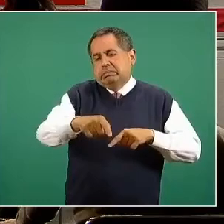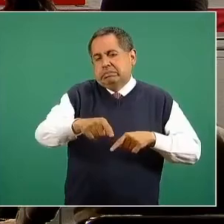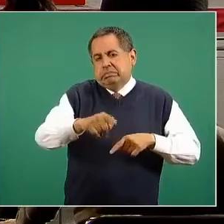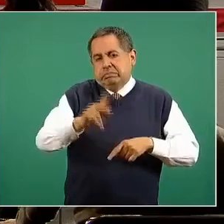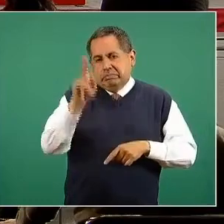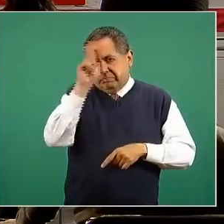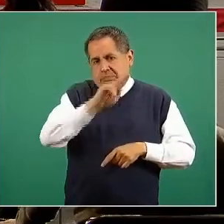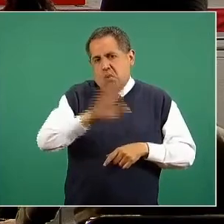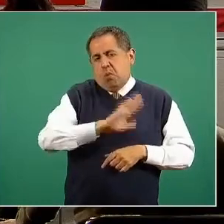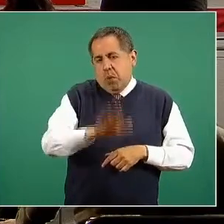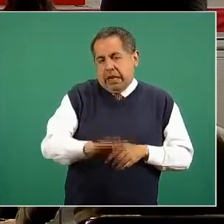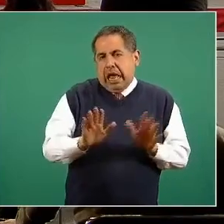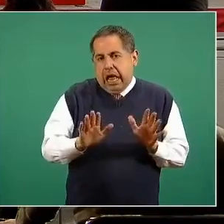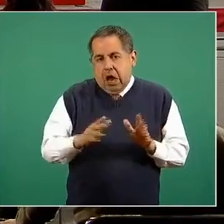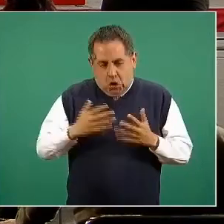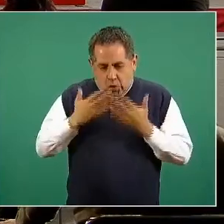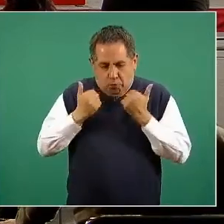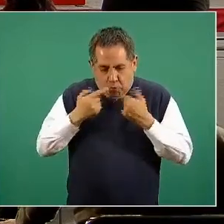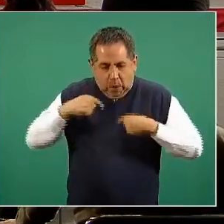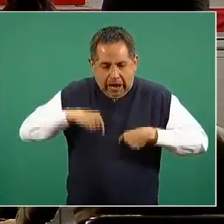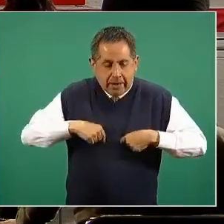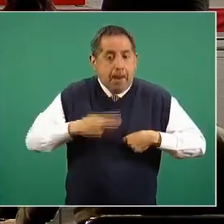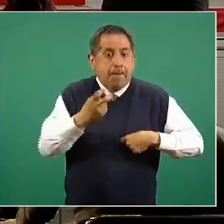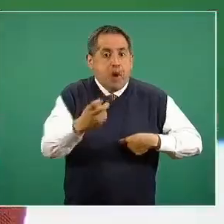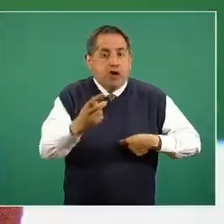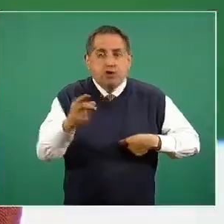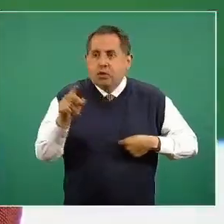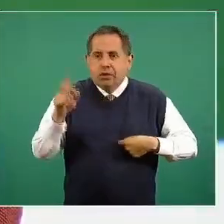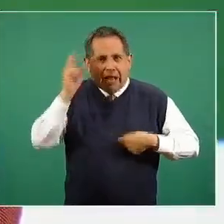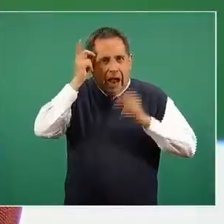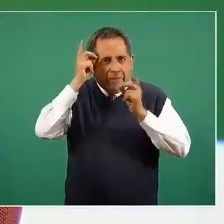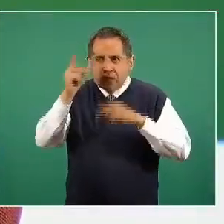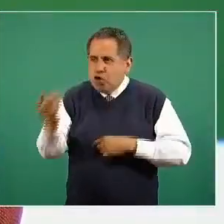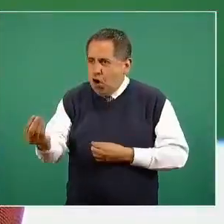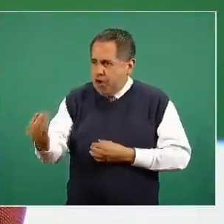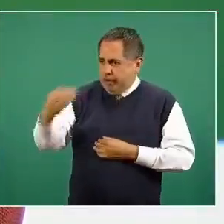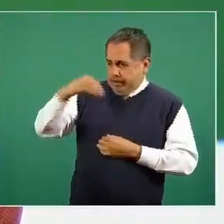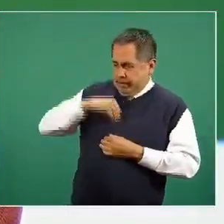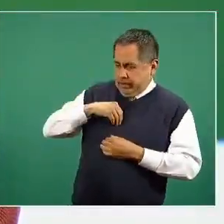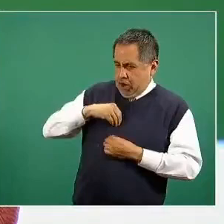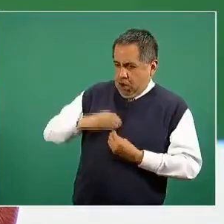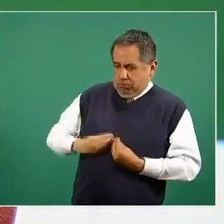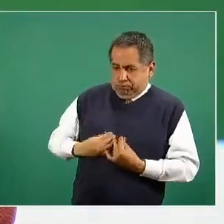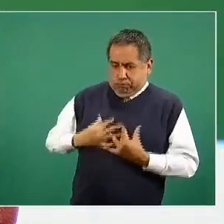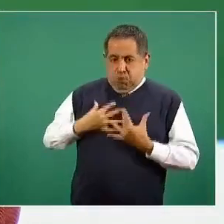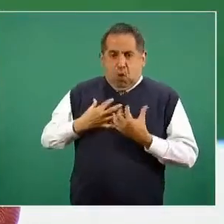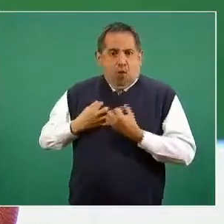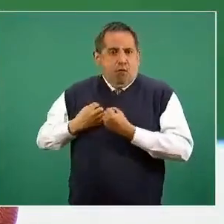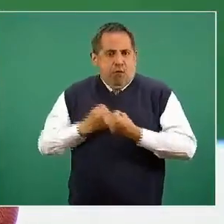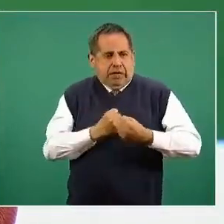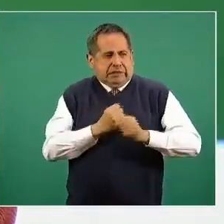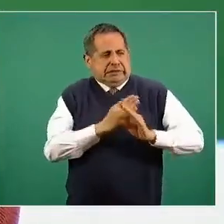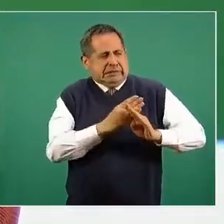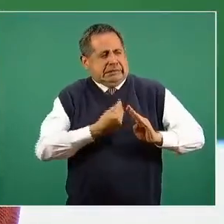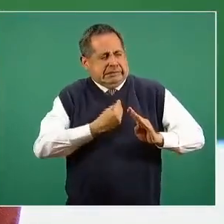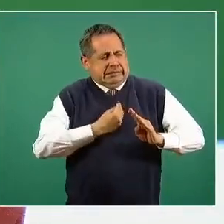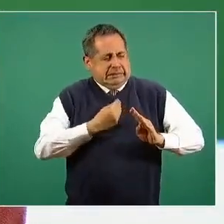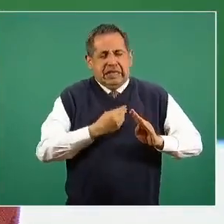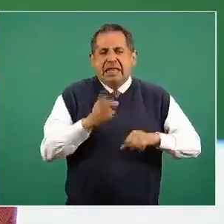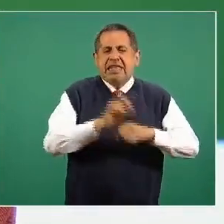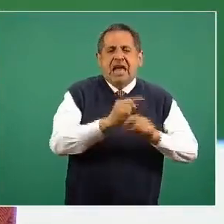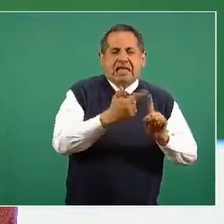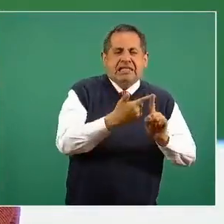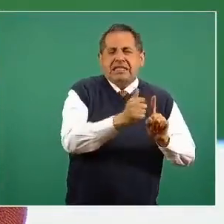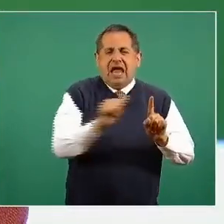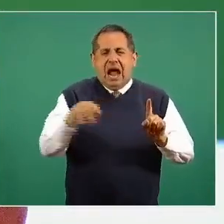de desenlaces graves. Entonces, la idea del suero hiperinmune es dotar de anticuerpos durante esa etapa crítica entre el día 7 y